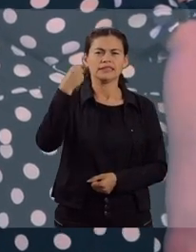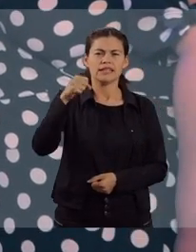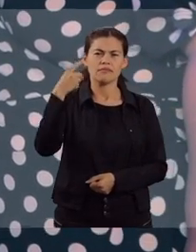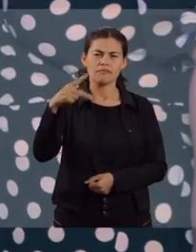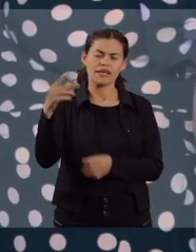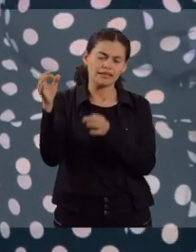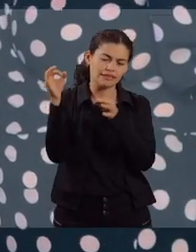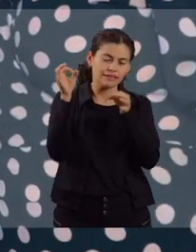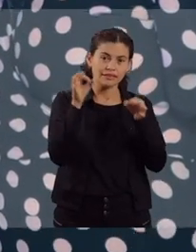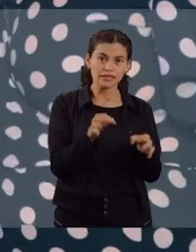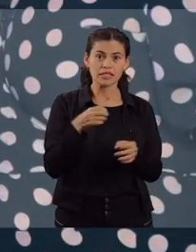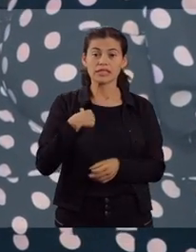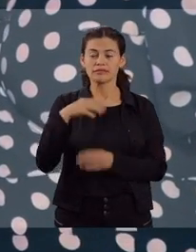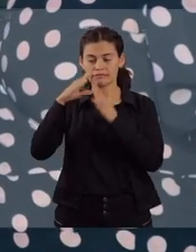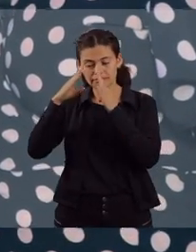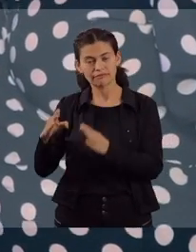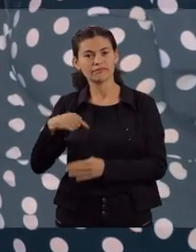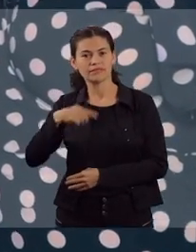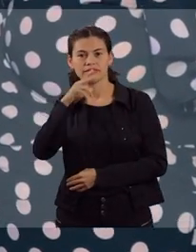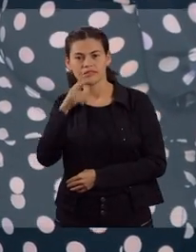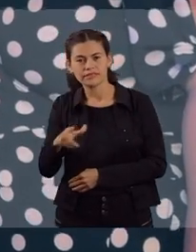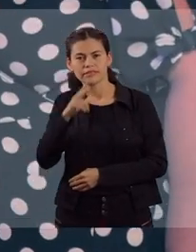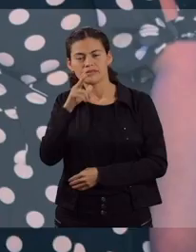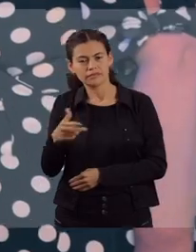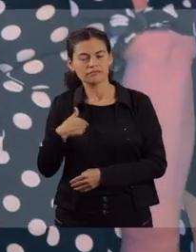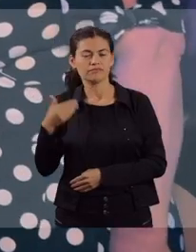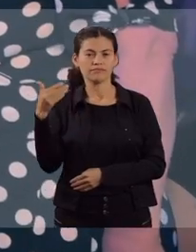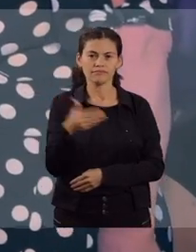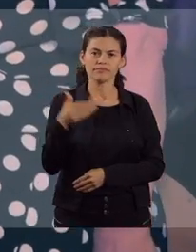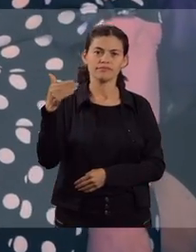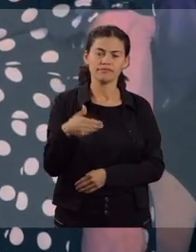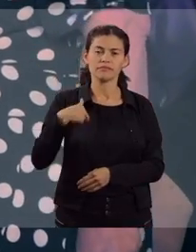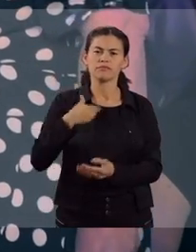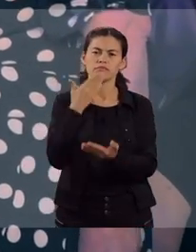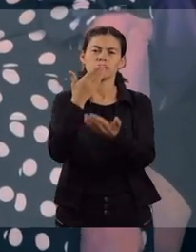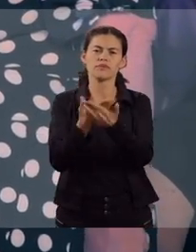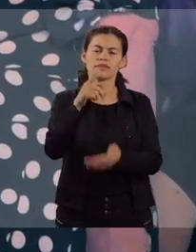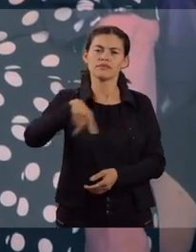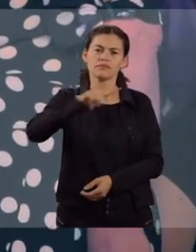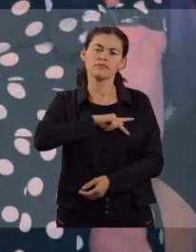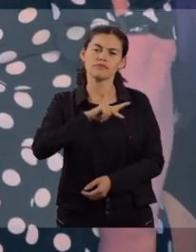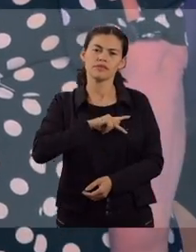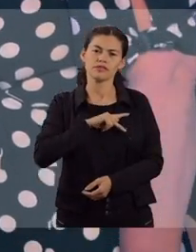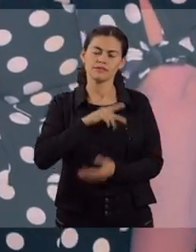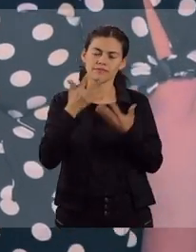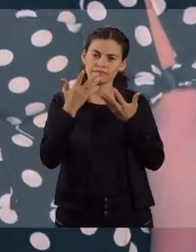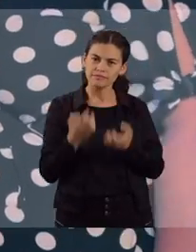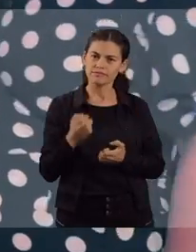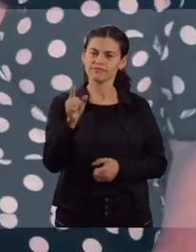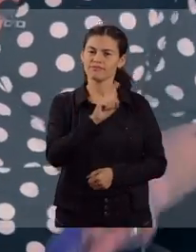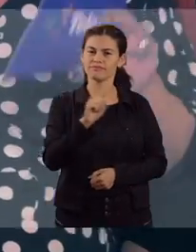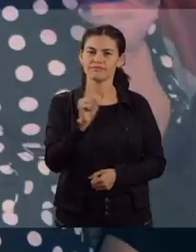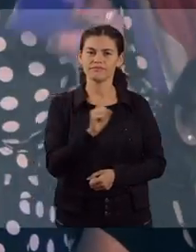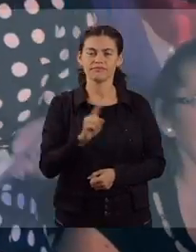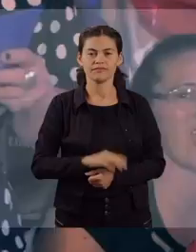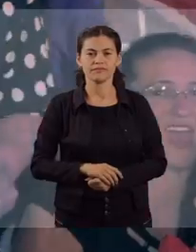Yu Hawái se me mure jejabe, a Yu Hawái, Guajé, Jaupear y a Yerulé Paraguay de Aní Hawái y Candú. Muy